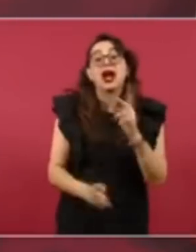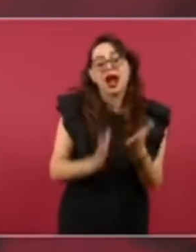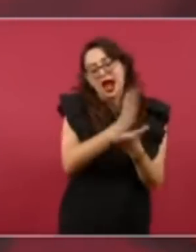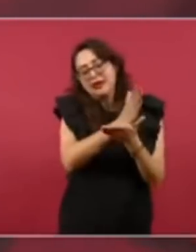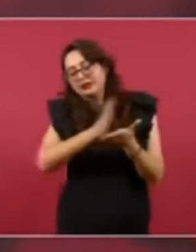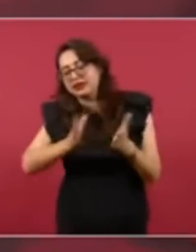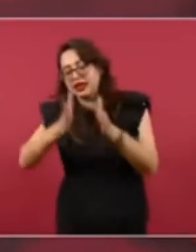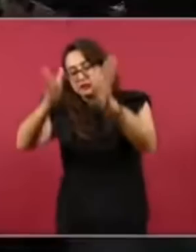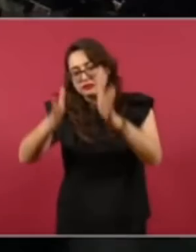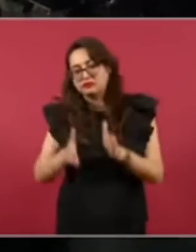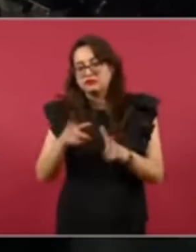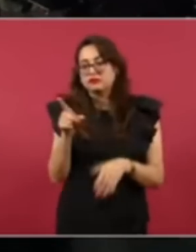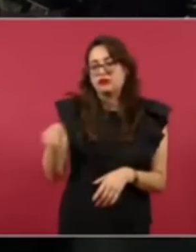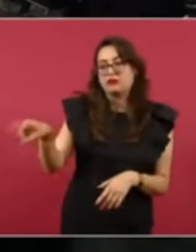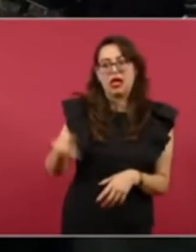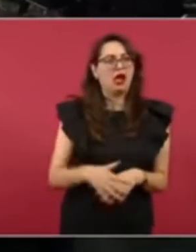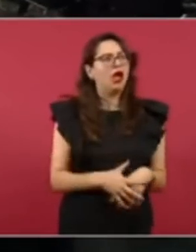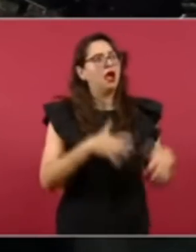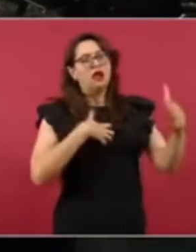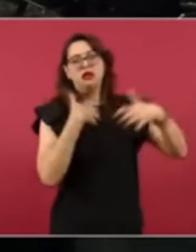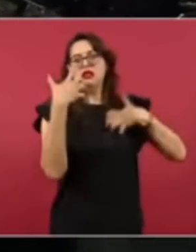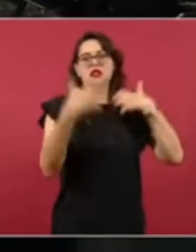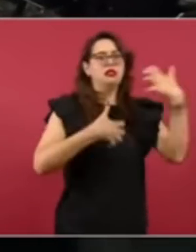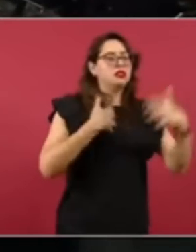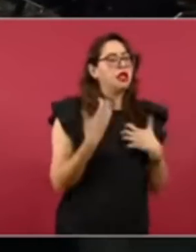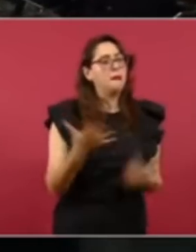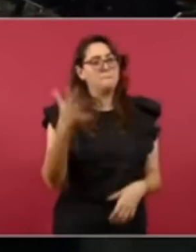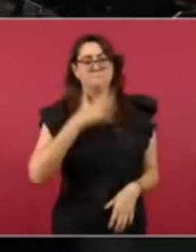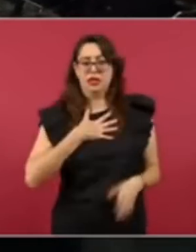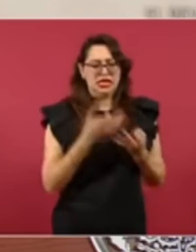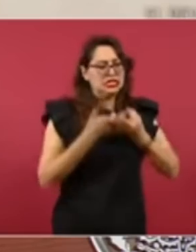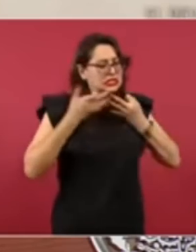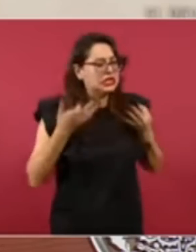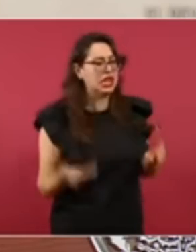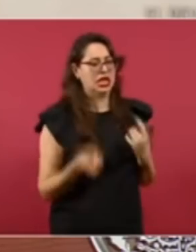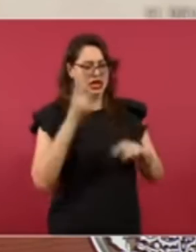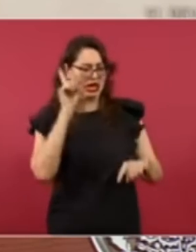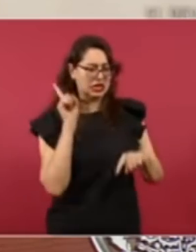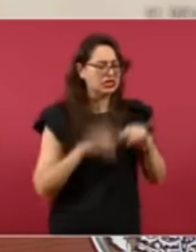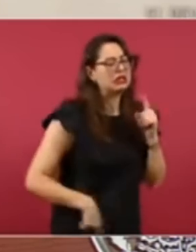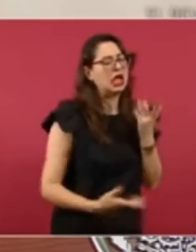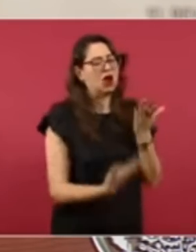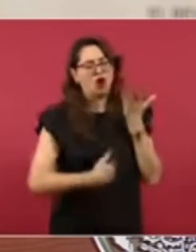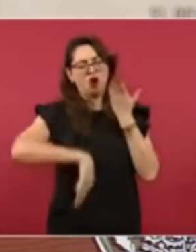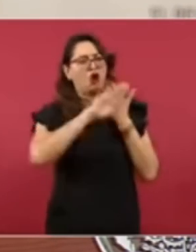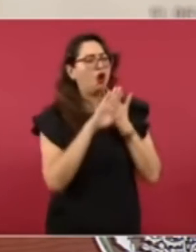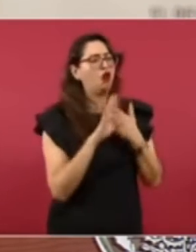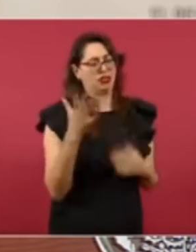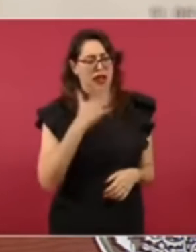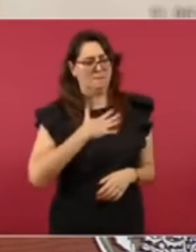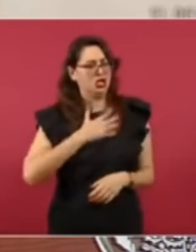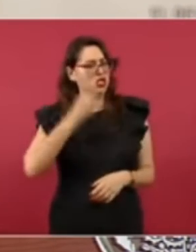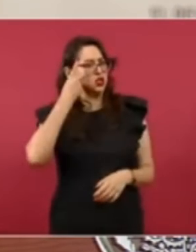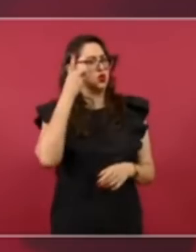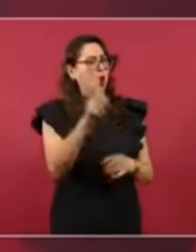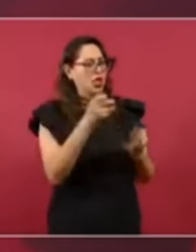la expropiación y un atentado a la propiedad privada.